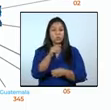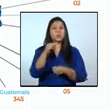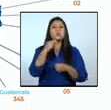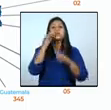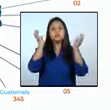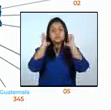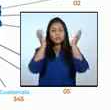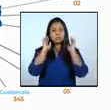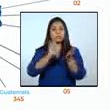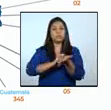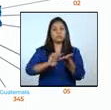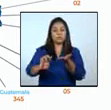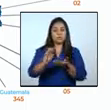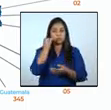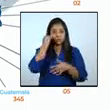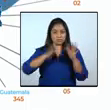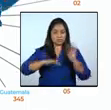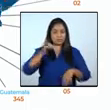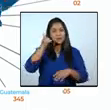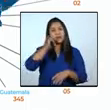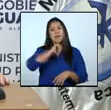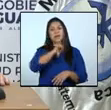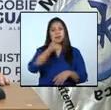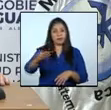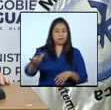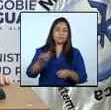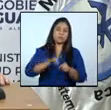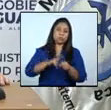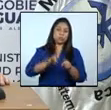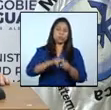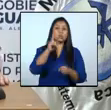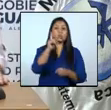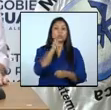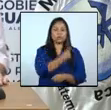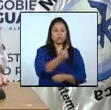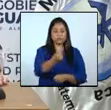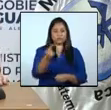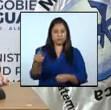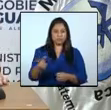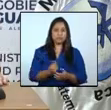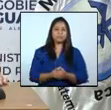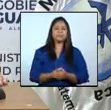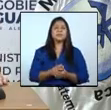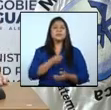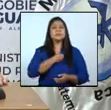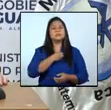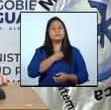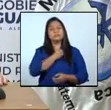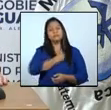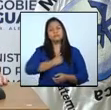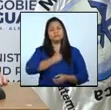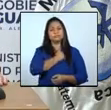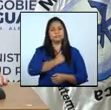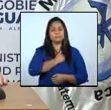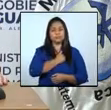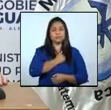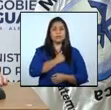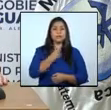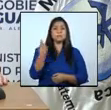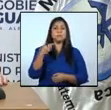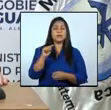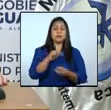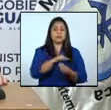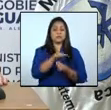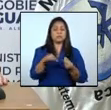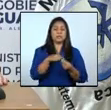Progreso, Izabal, Jalapa y Totonicapán. Quiero expresar nuestras más sinceras condolencias para los